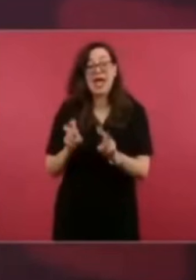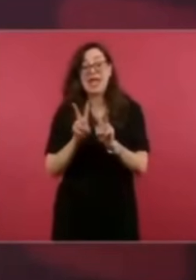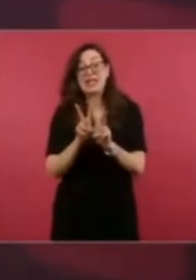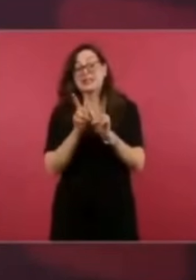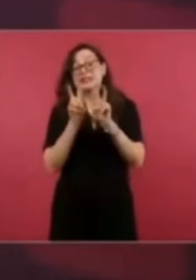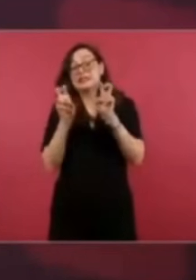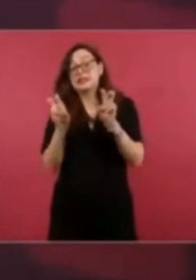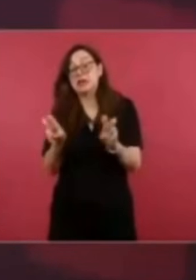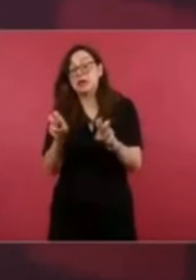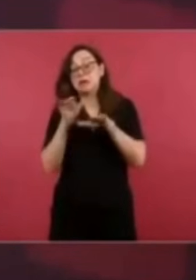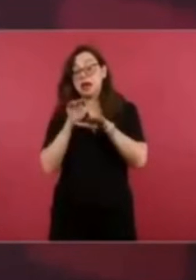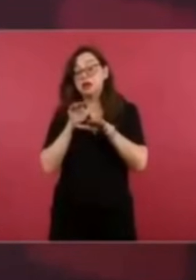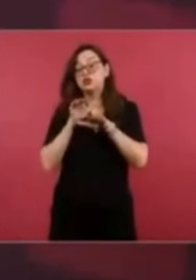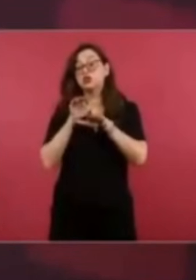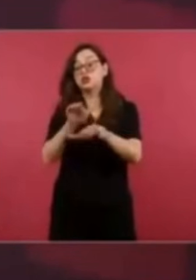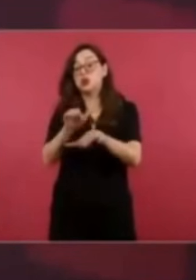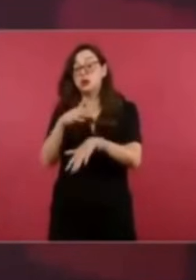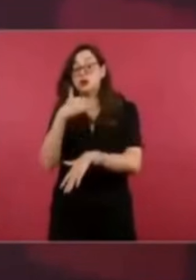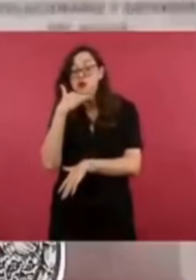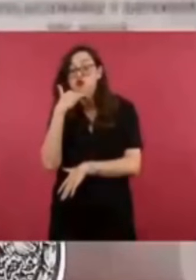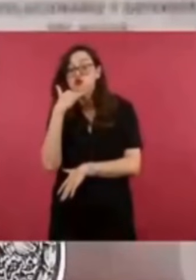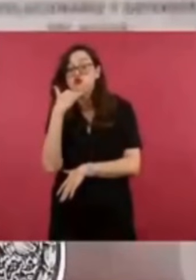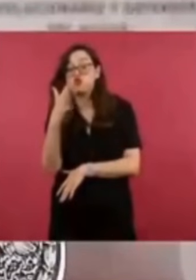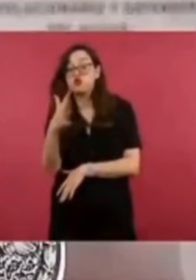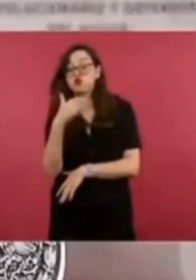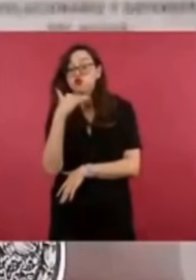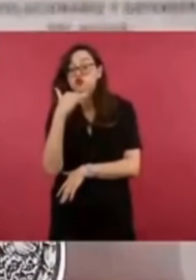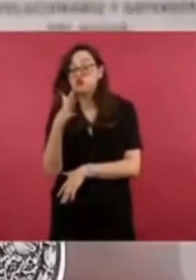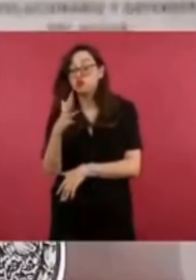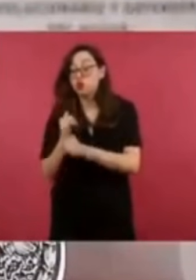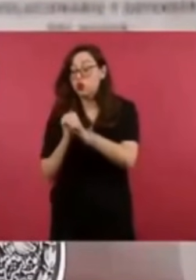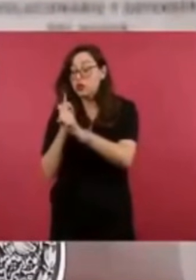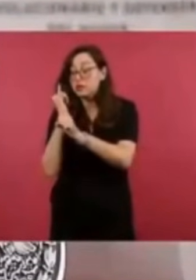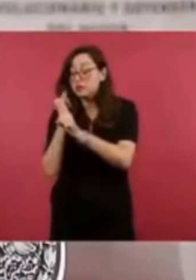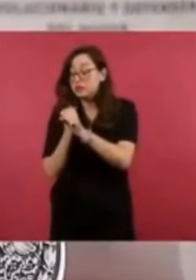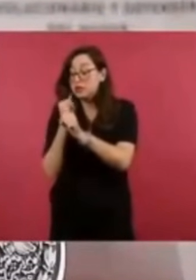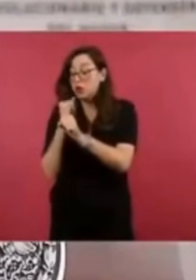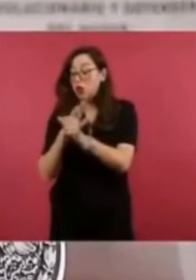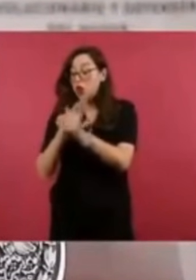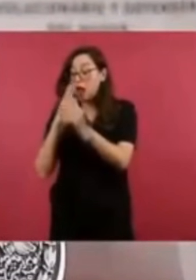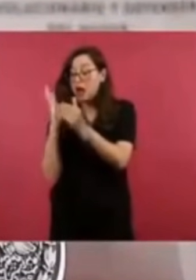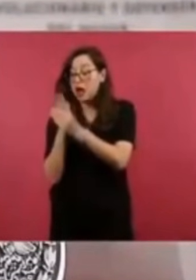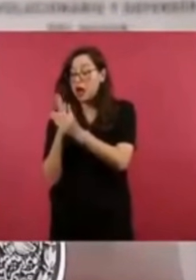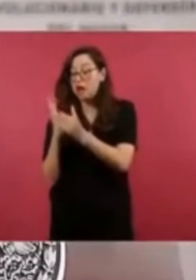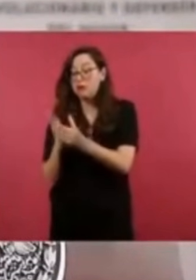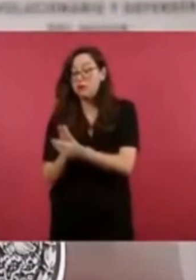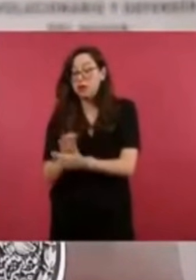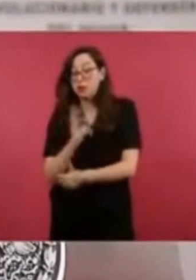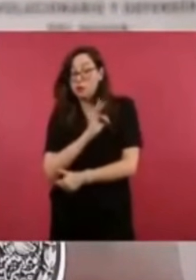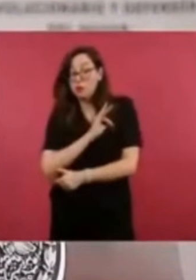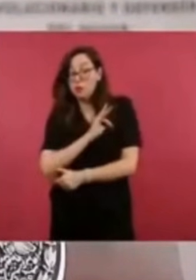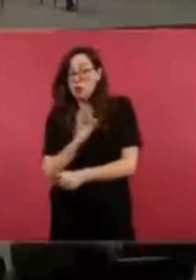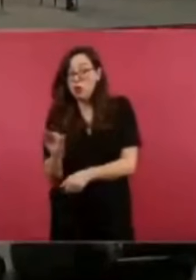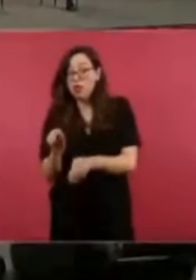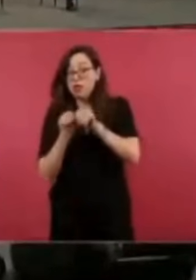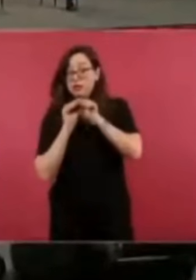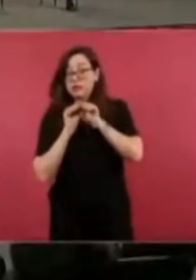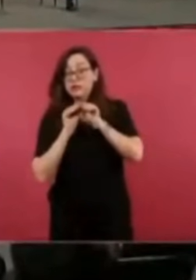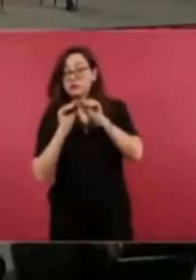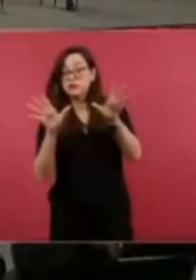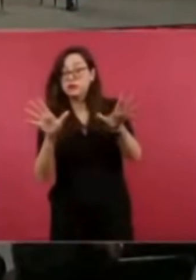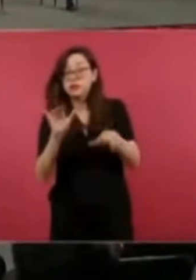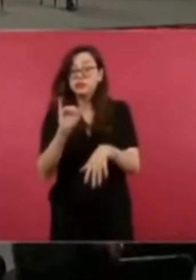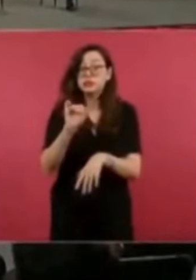de la Fiscalía Especializada en materia de combate a la corrupción. No les voy a leer todo el texto porque es